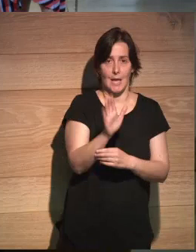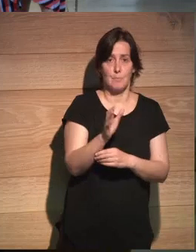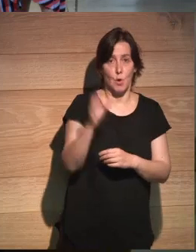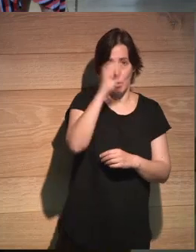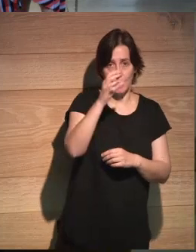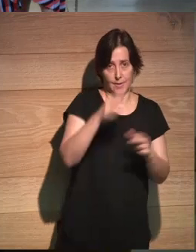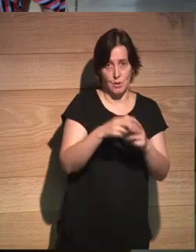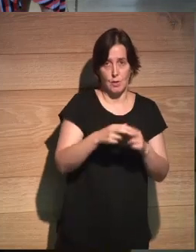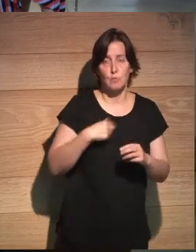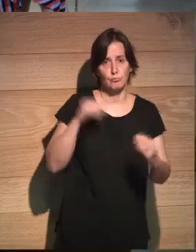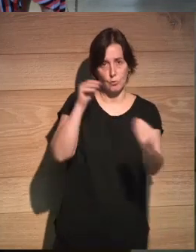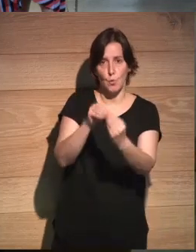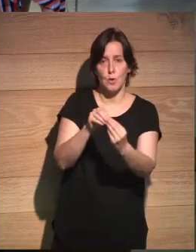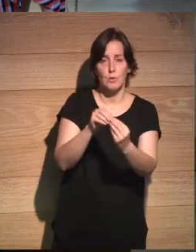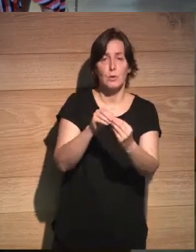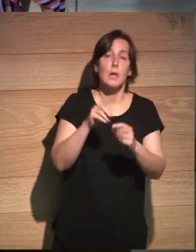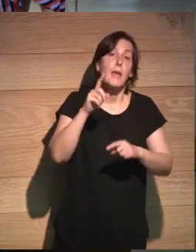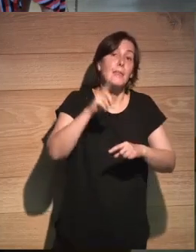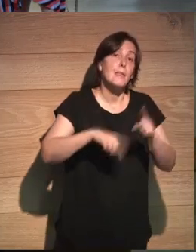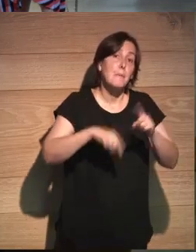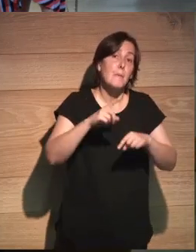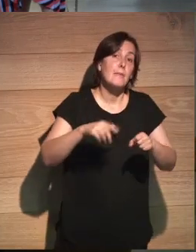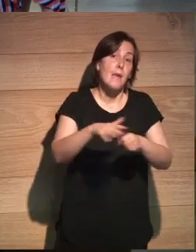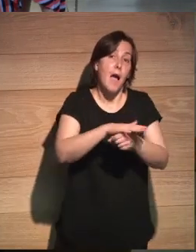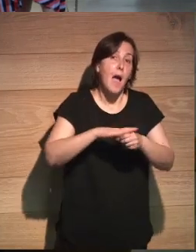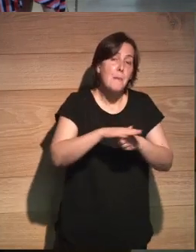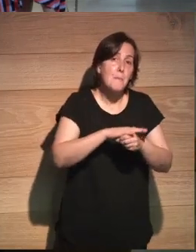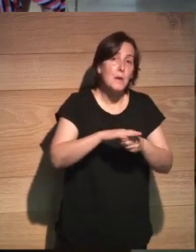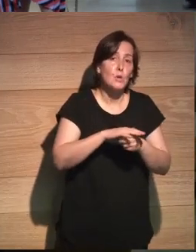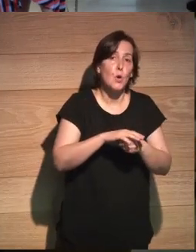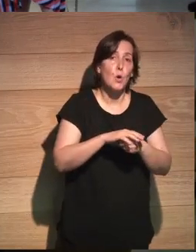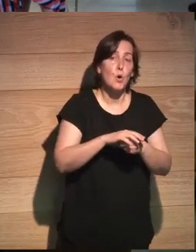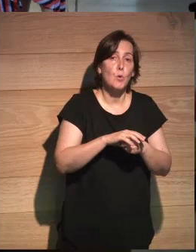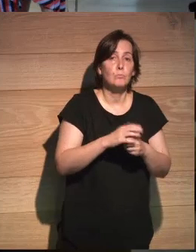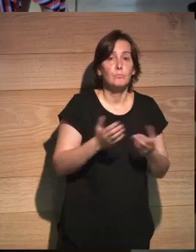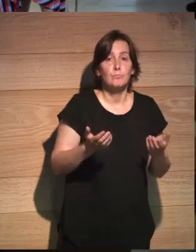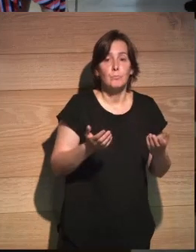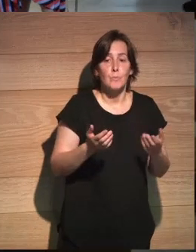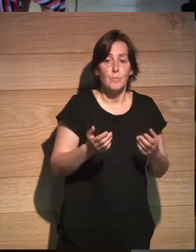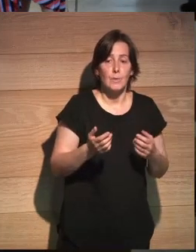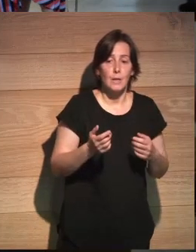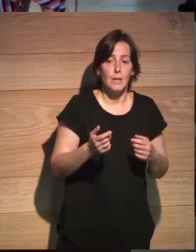con usted, dependiendo del ámbito de la disciplina académica.